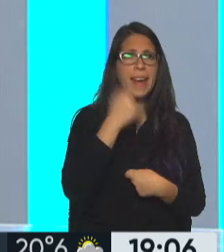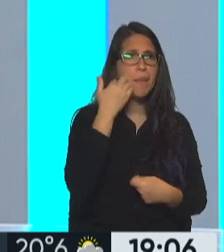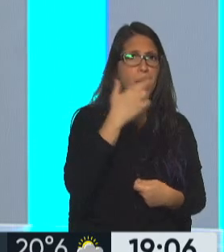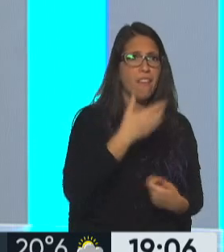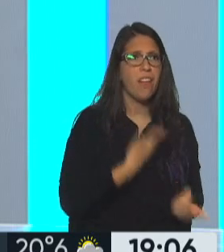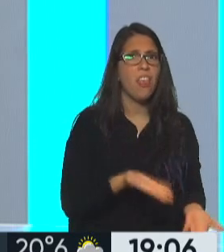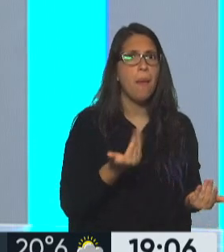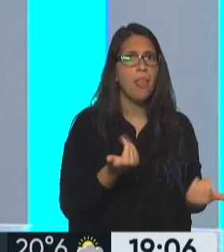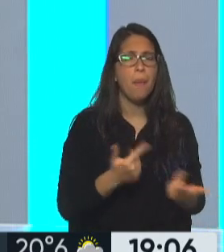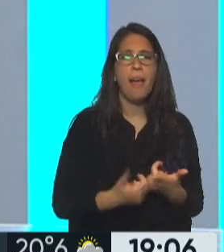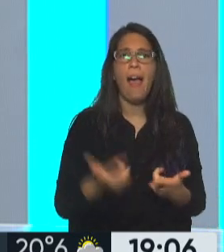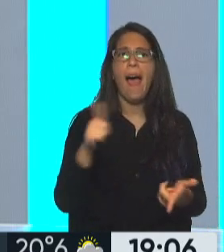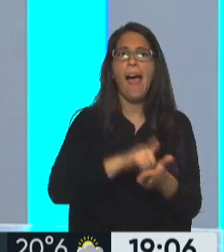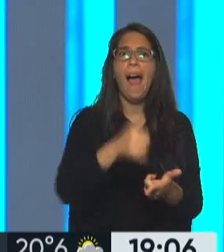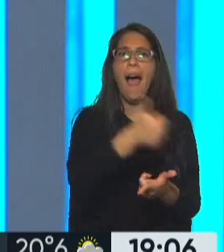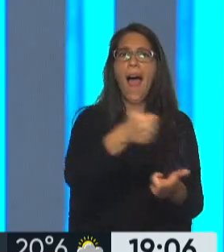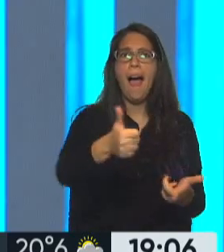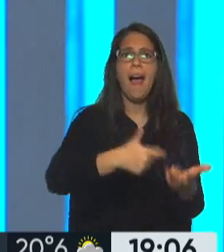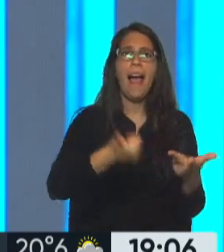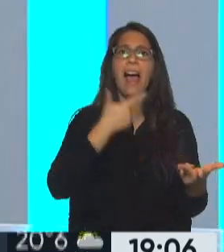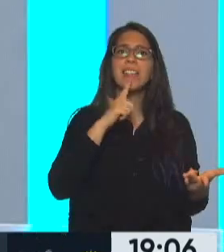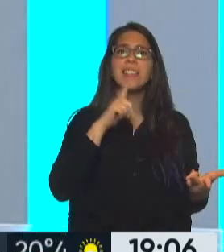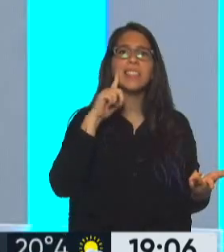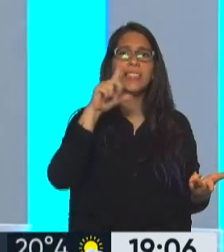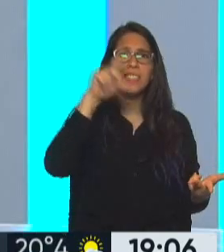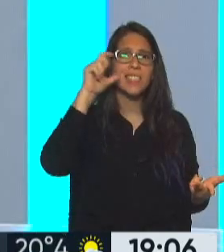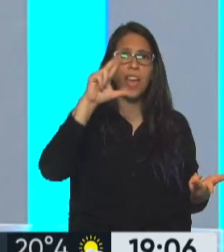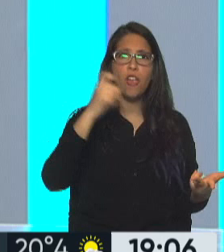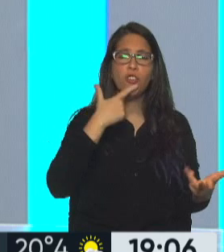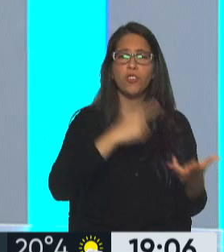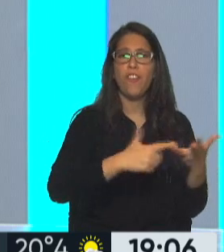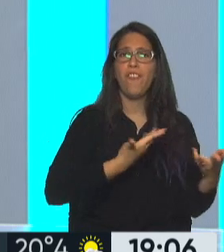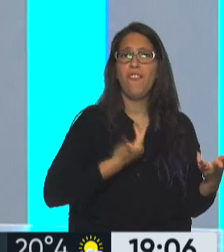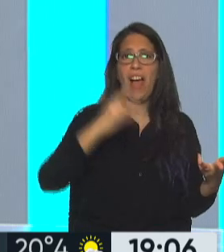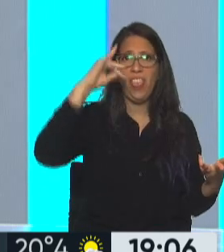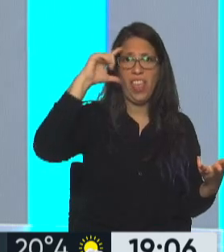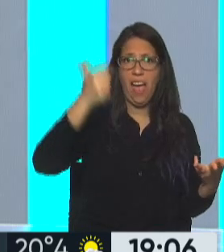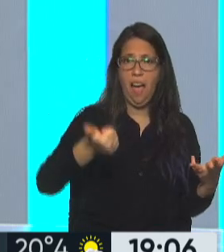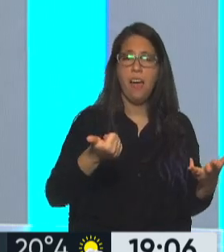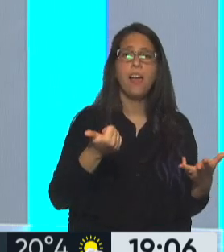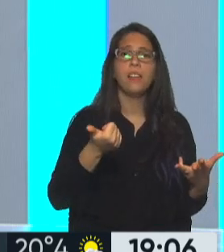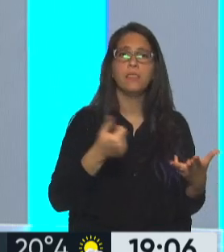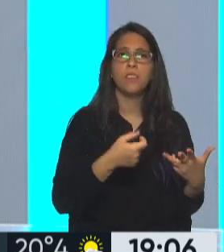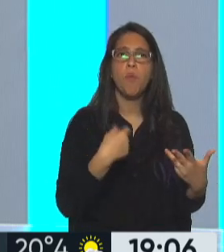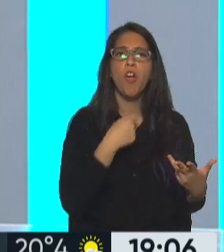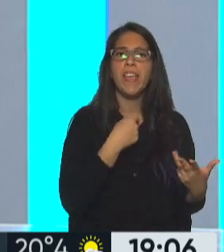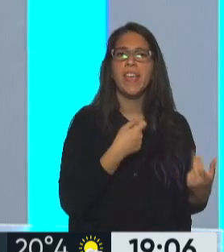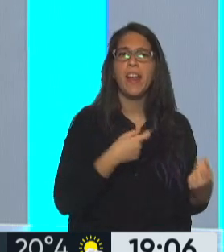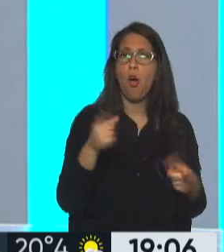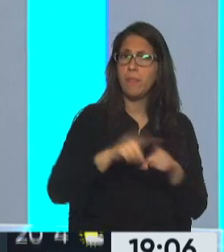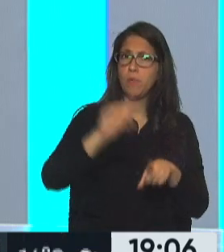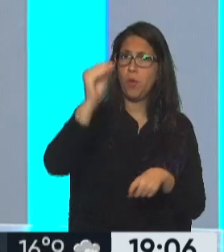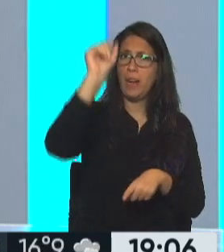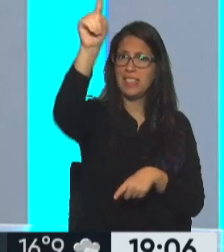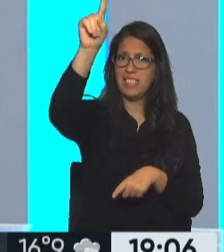quieren entregar aerolínea Astilleros Astilleros este fadea bueno fadea querían entregarlo bueno Como quisiera ser en Brasil